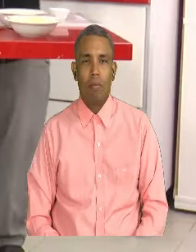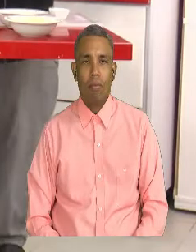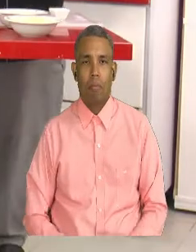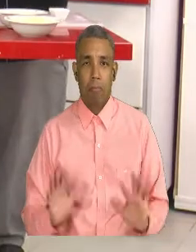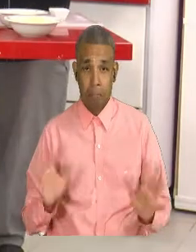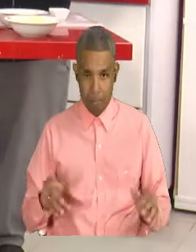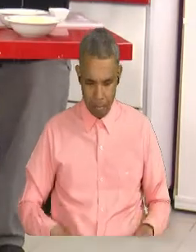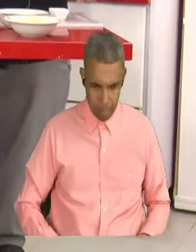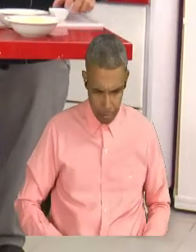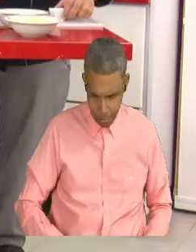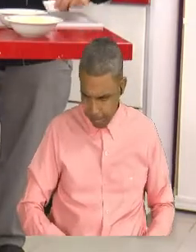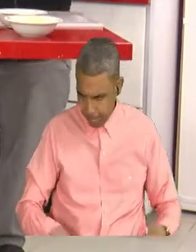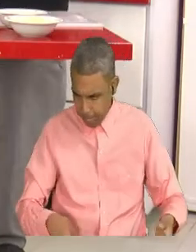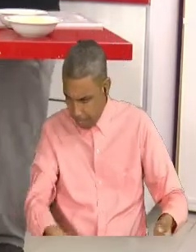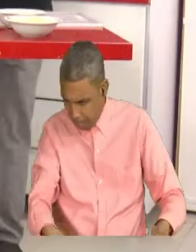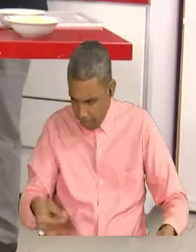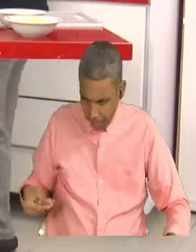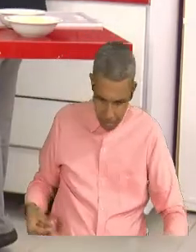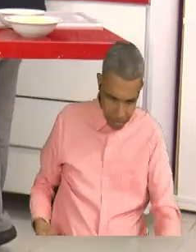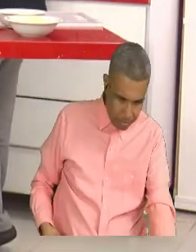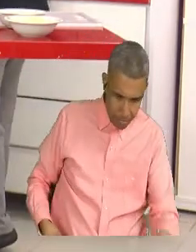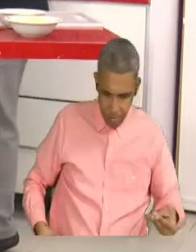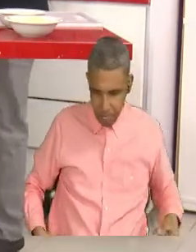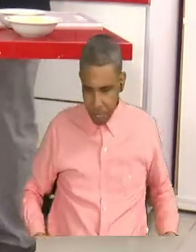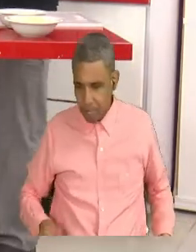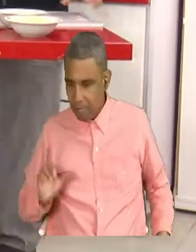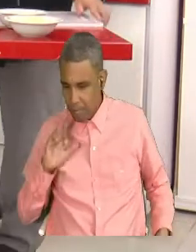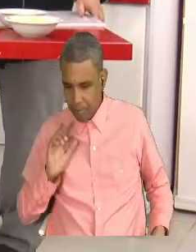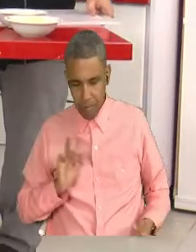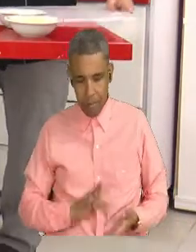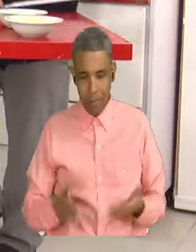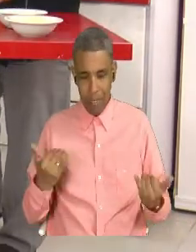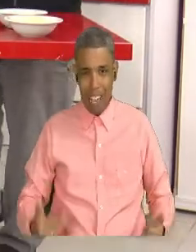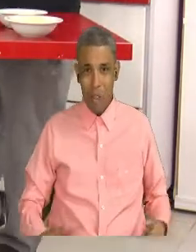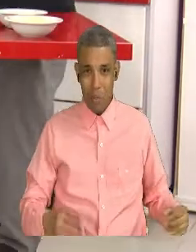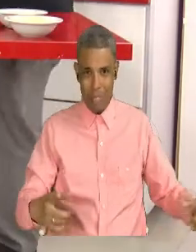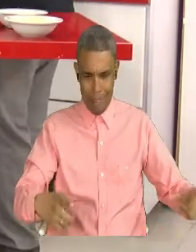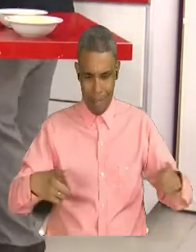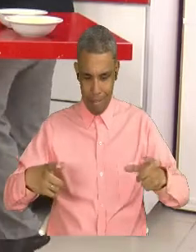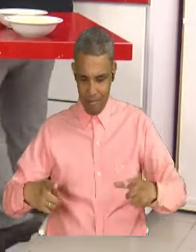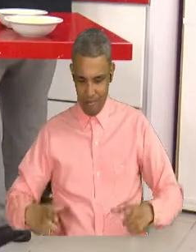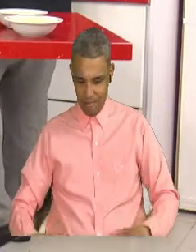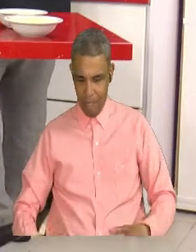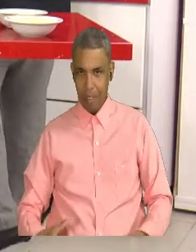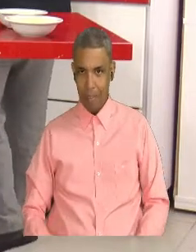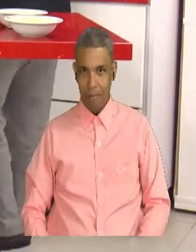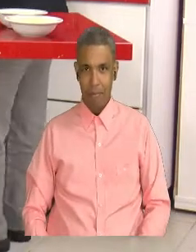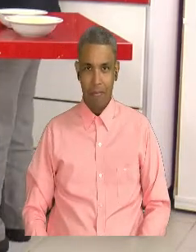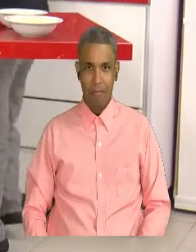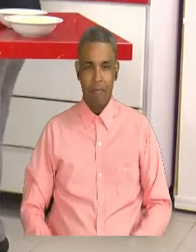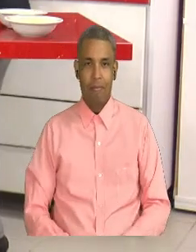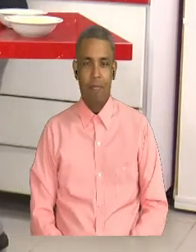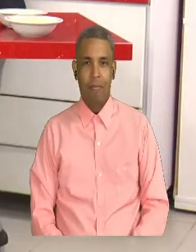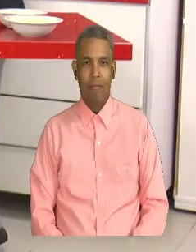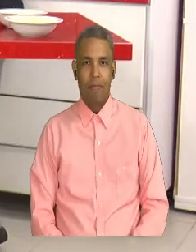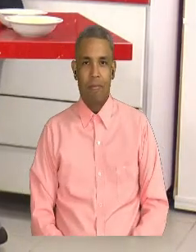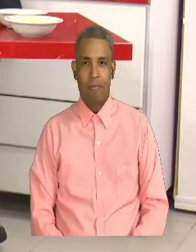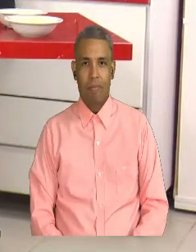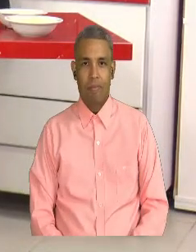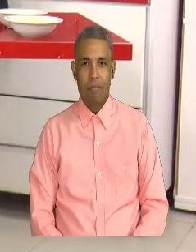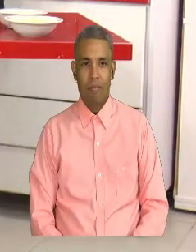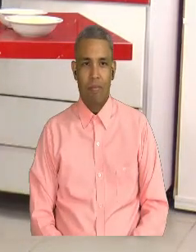despejado, lógicamente para empezar a hacer acá nuestro ensamble, el ensamble del día como siempre, con nuestras recetas en Aprende Boca. Claro, a ver, tenemos